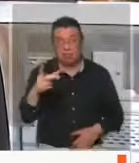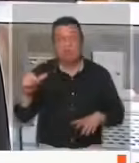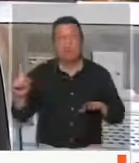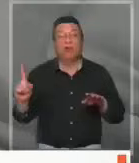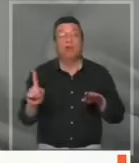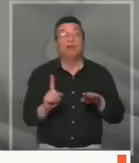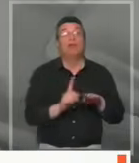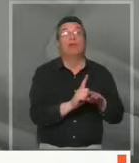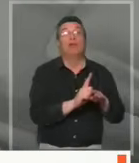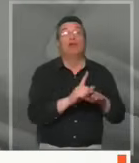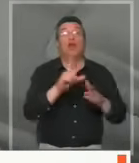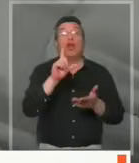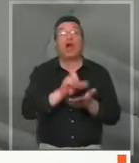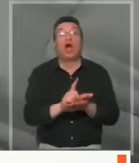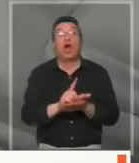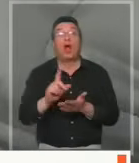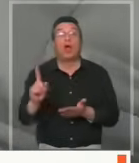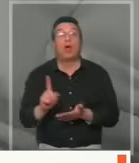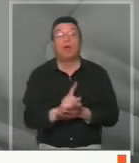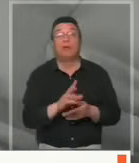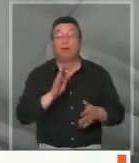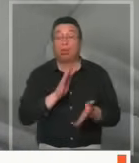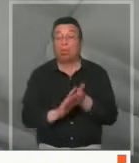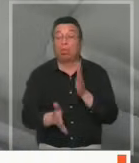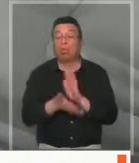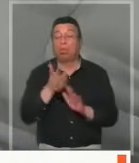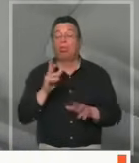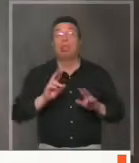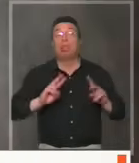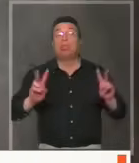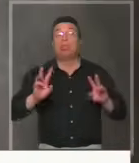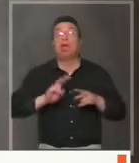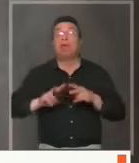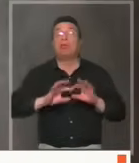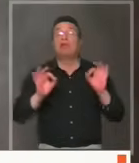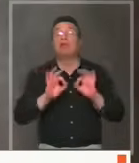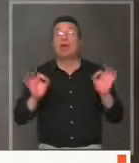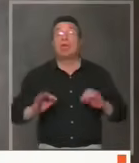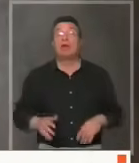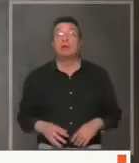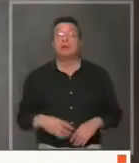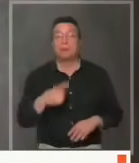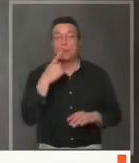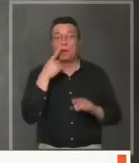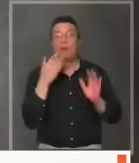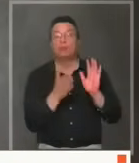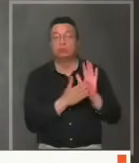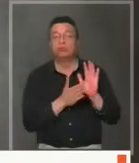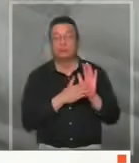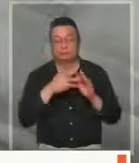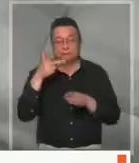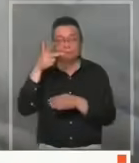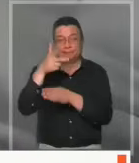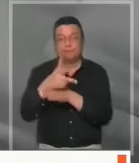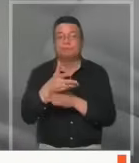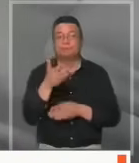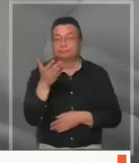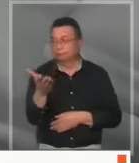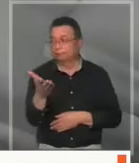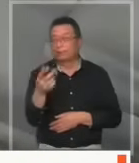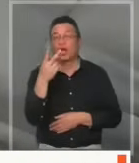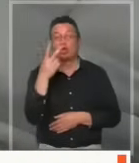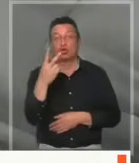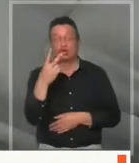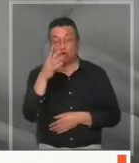del local y no hicieron absolutamente nada. Y así queda demostrado en las cámaras de vigilancia. Son 2